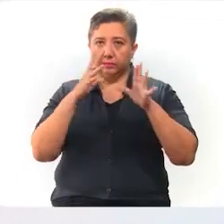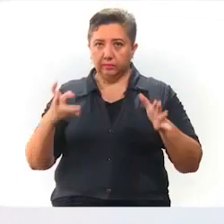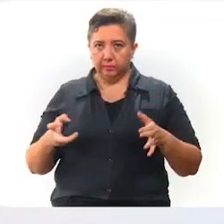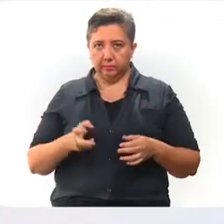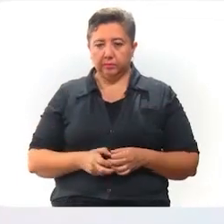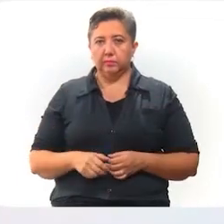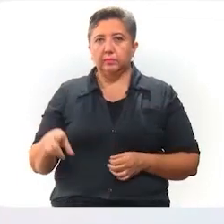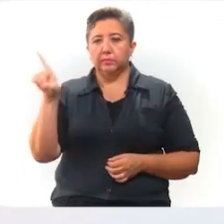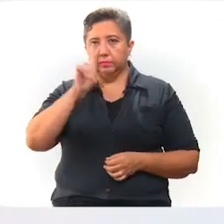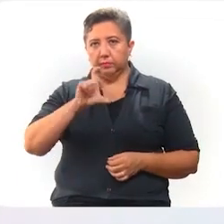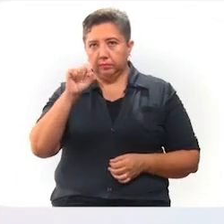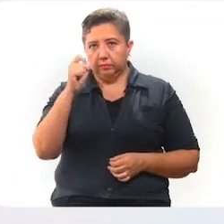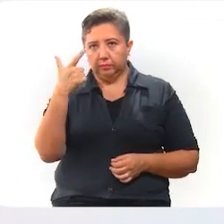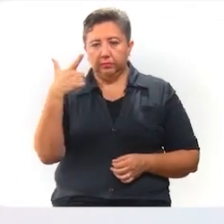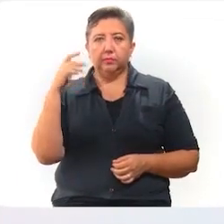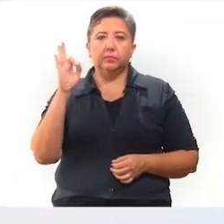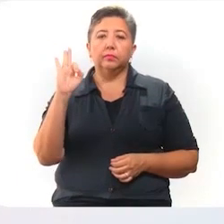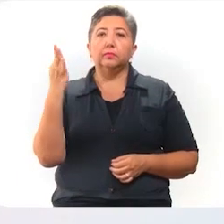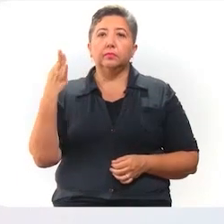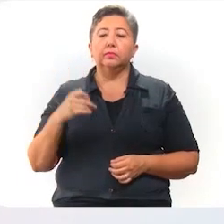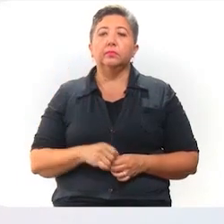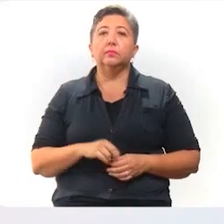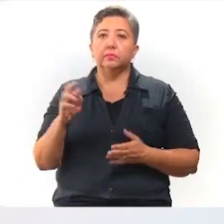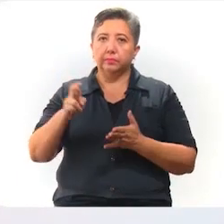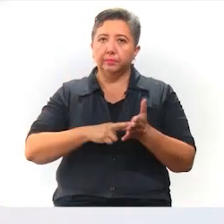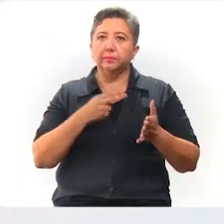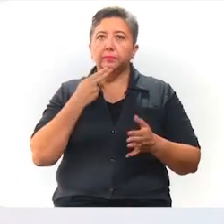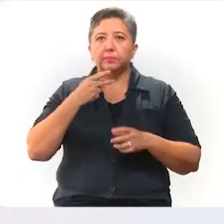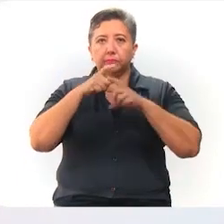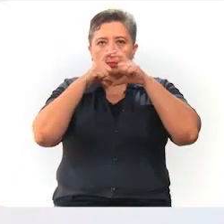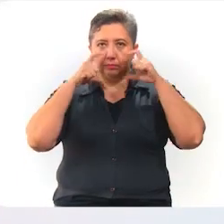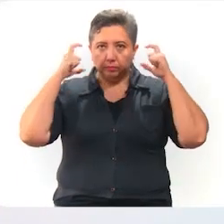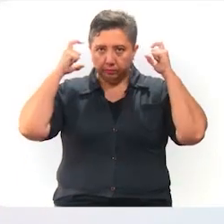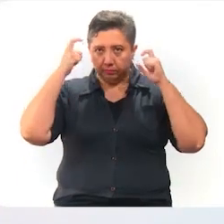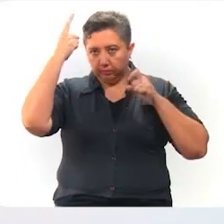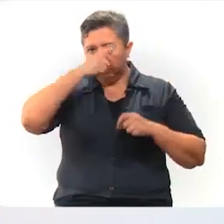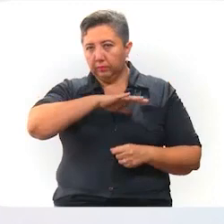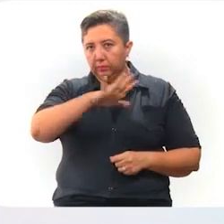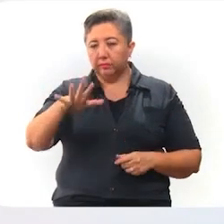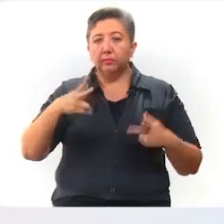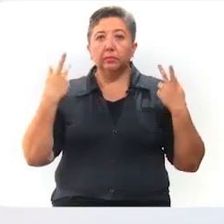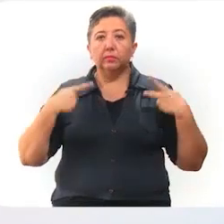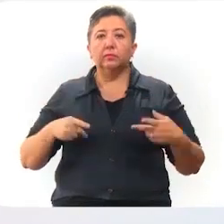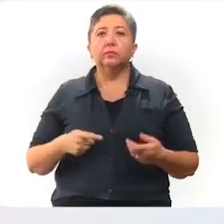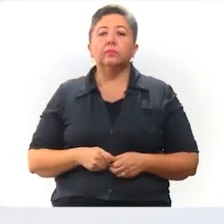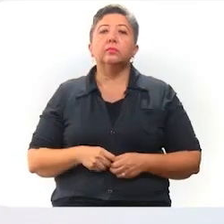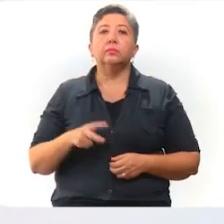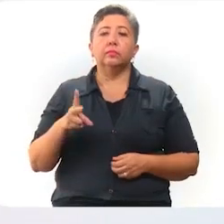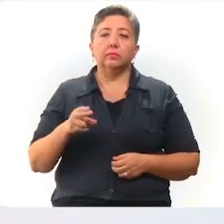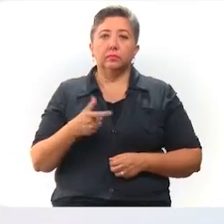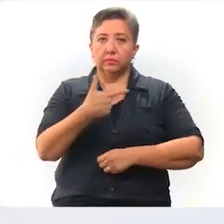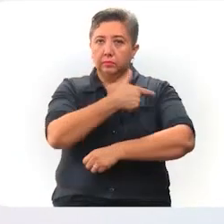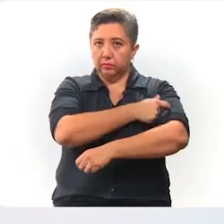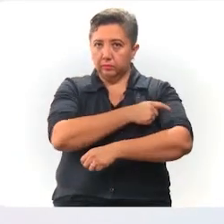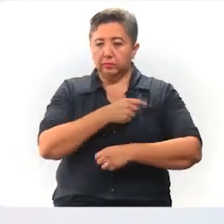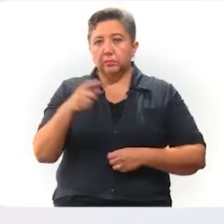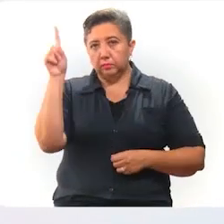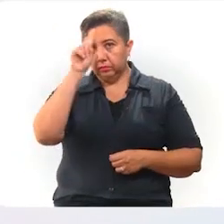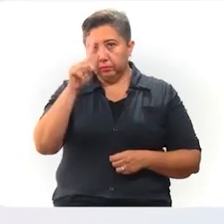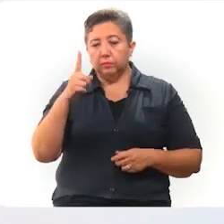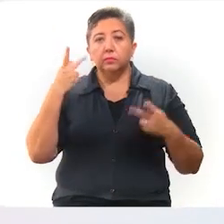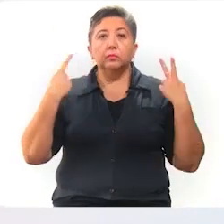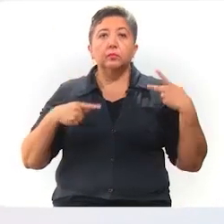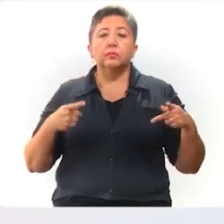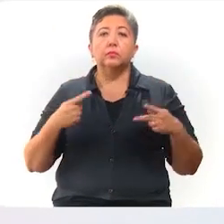parte médico de este domingo 27 de febrero. Se reitera el uso obligatorio de cubrebocas para toda la población, incluso la vacunada, y se recomienda a